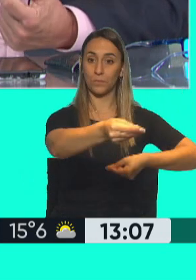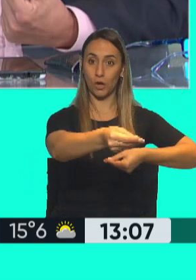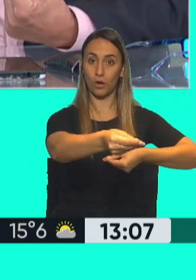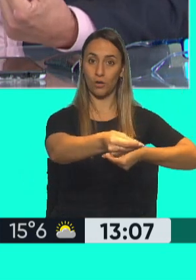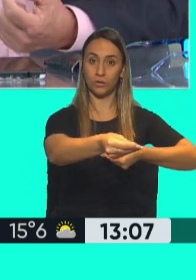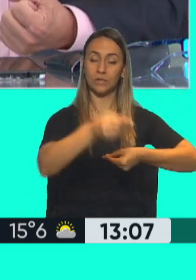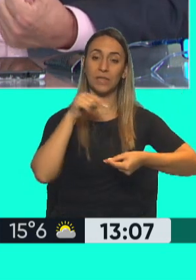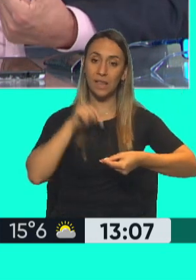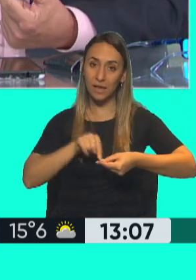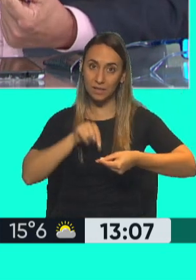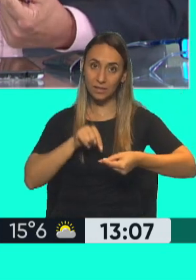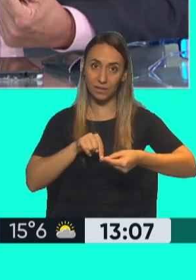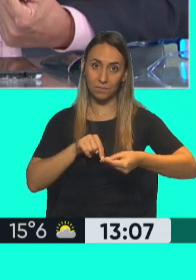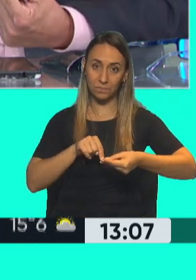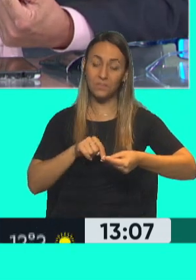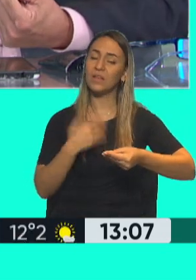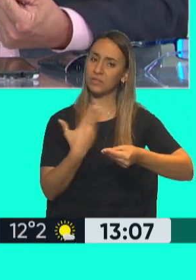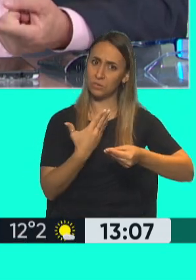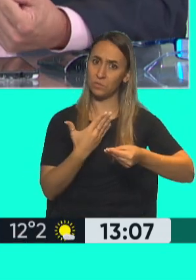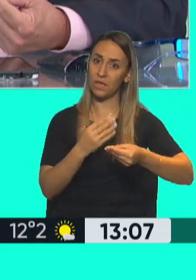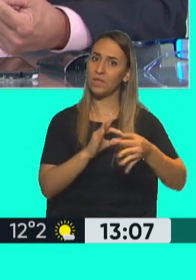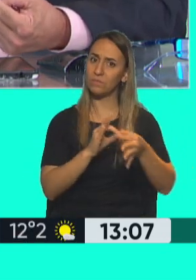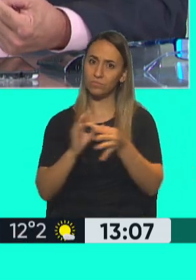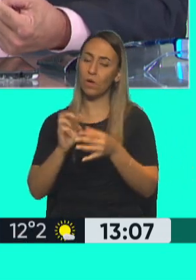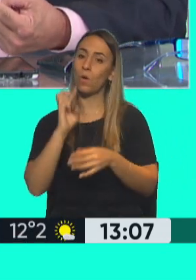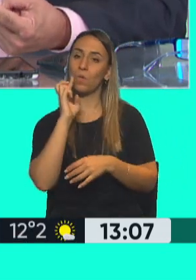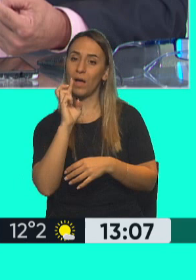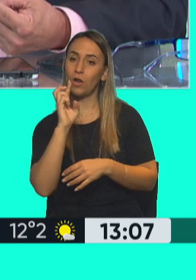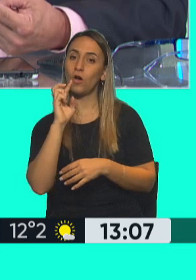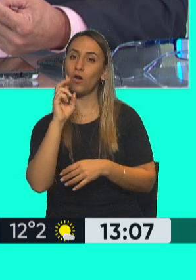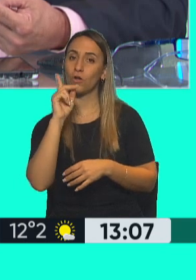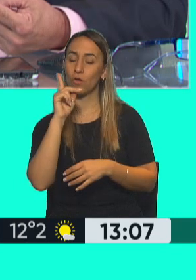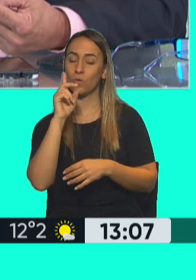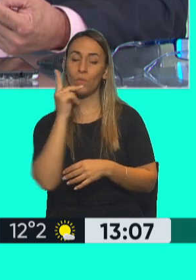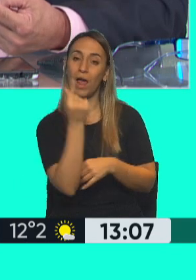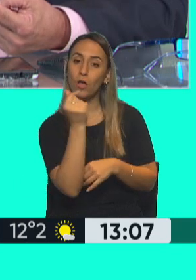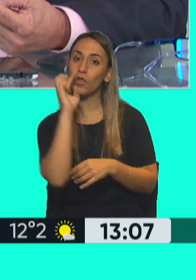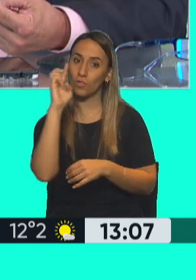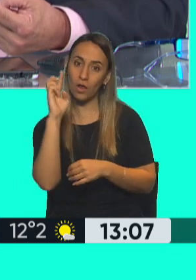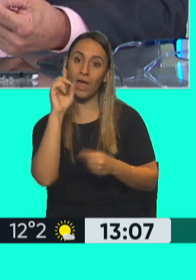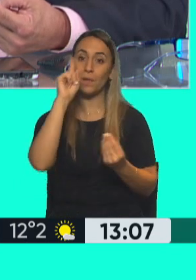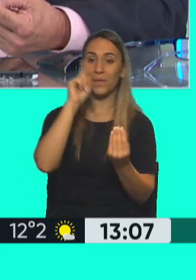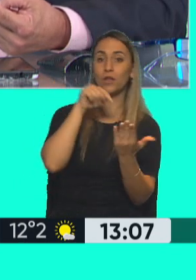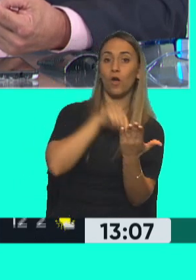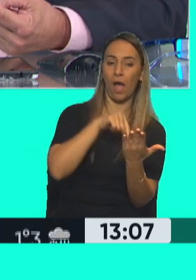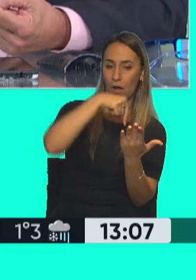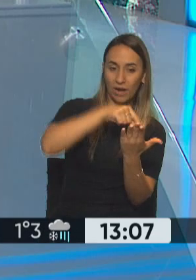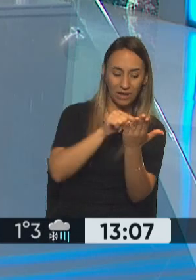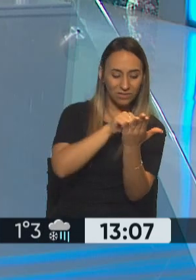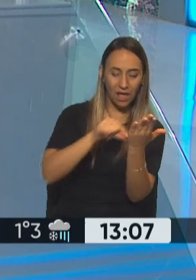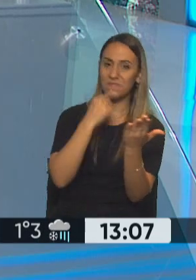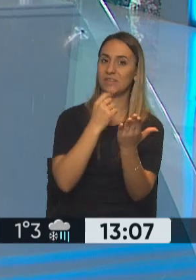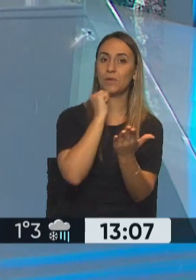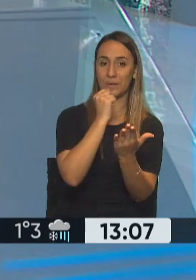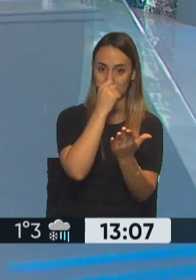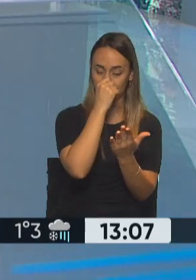se pueden actualizar por el valor del dólar, pero se pagan en pesos, claro, al valor del dólar del momento en que venzan. Y el reclamo de la Universidad de